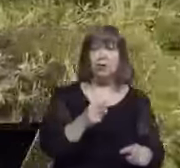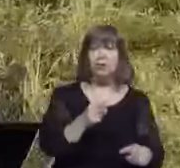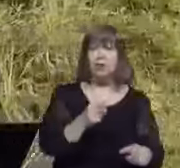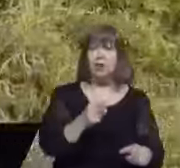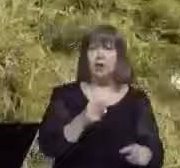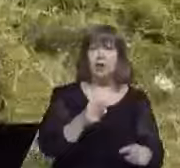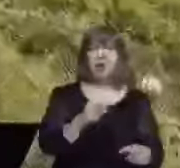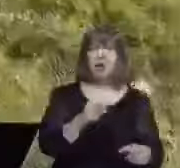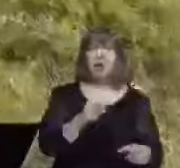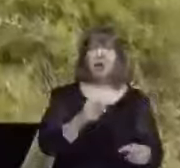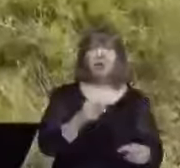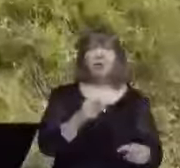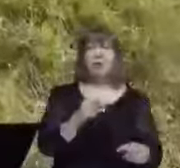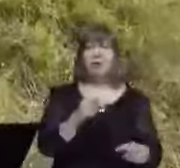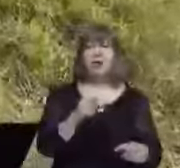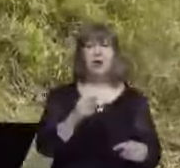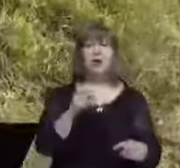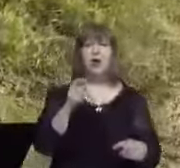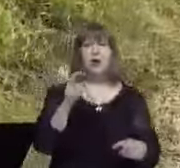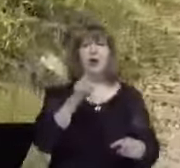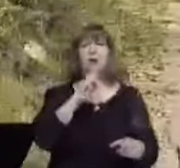que le alcanzó a ver volar a la moto.